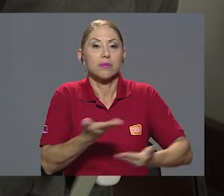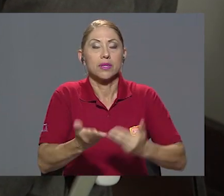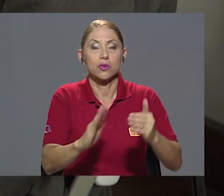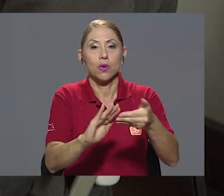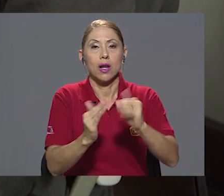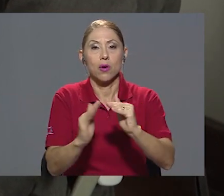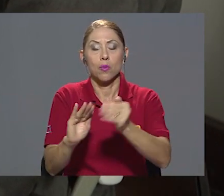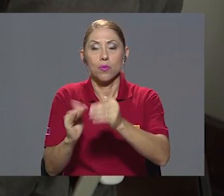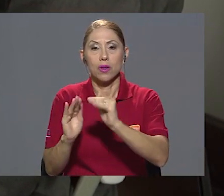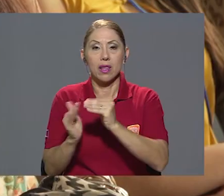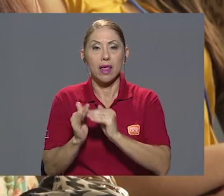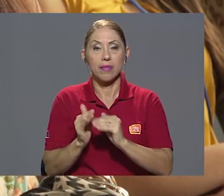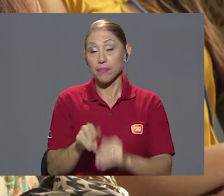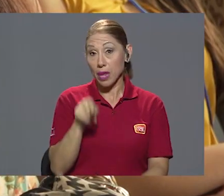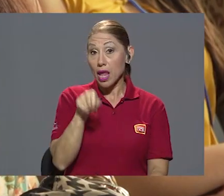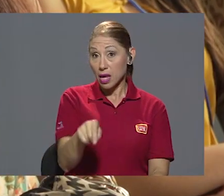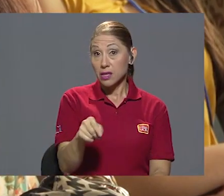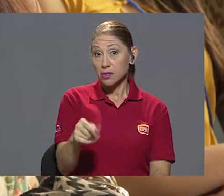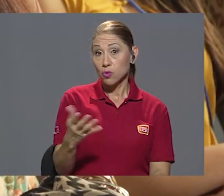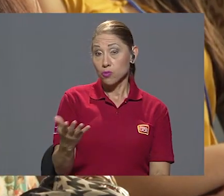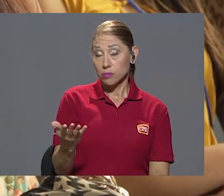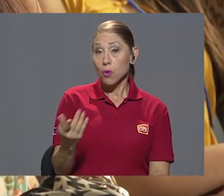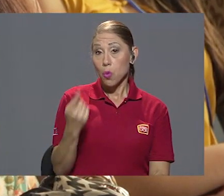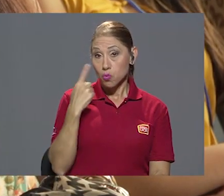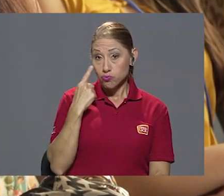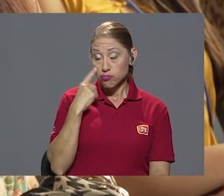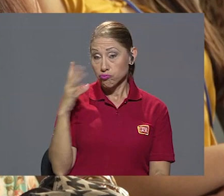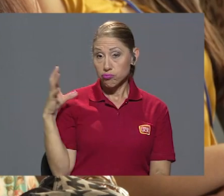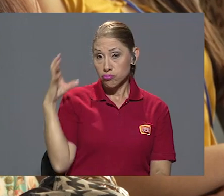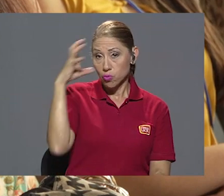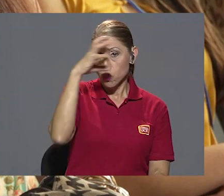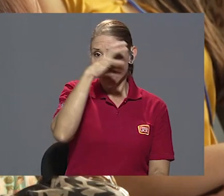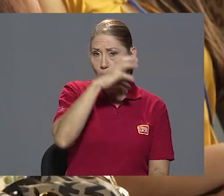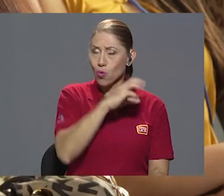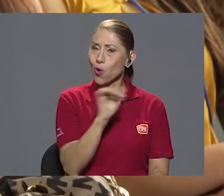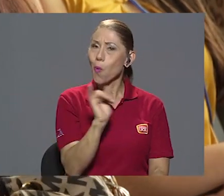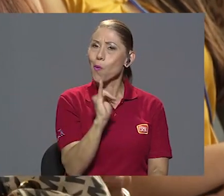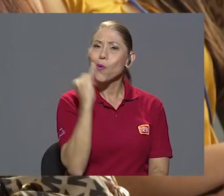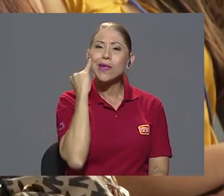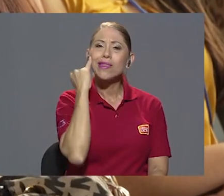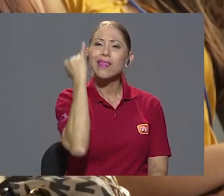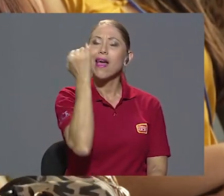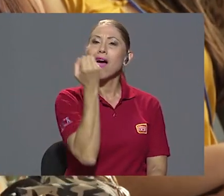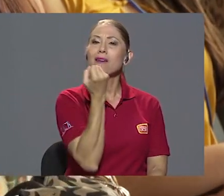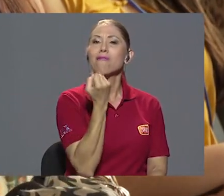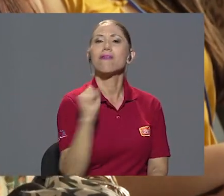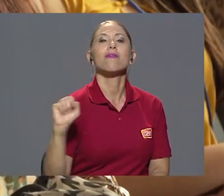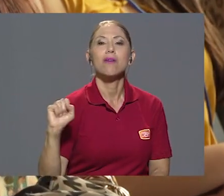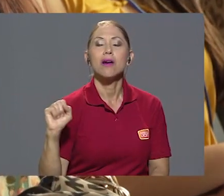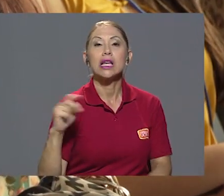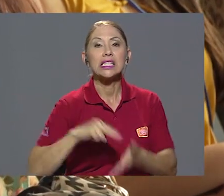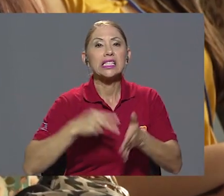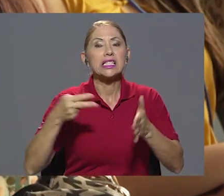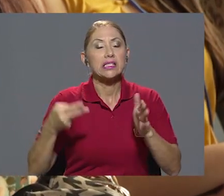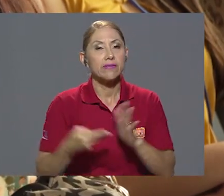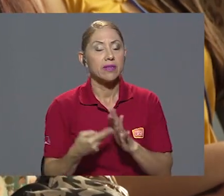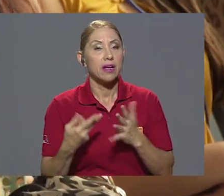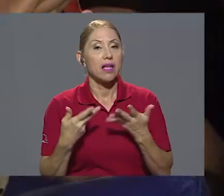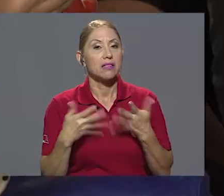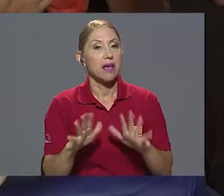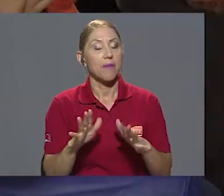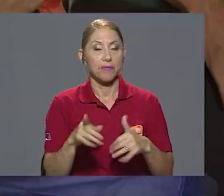a la comunidad. Esto es una idea, si nos damos cuenta, hasta cierto punto revolucionaria, porque implica romper con